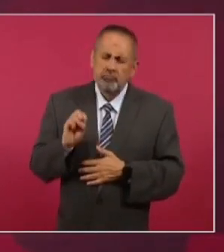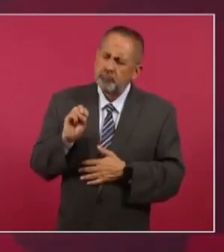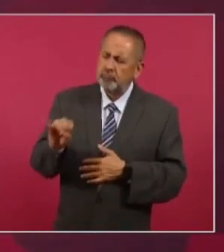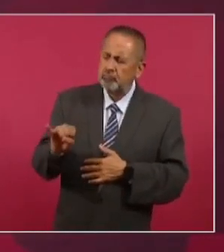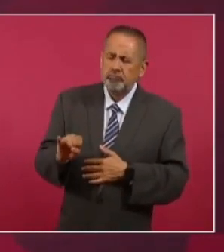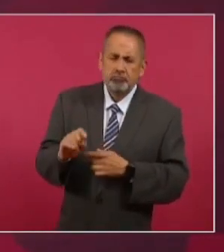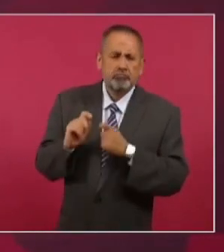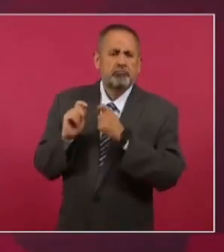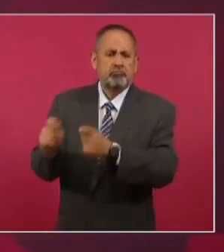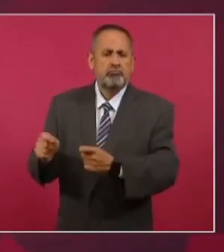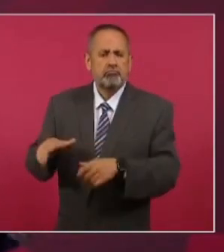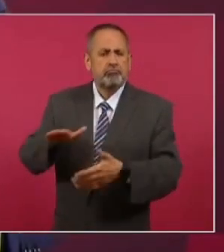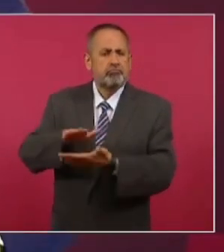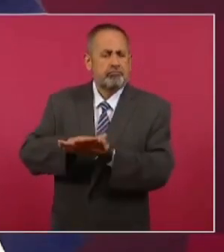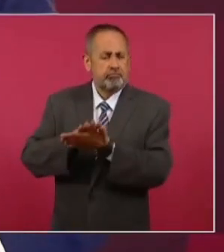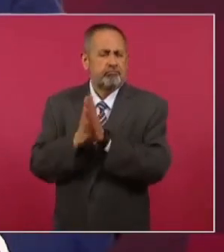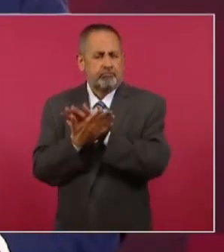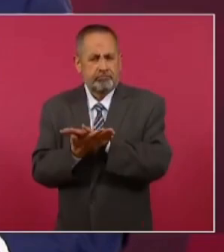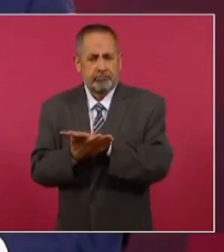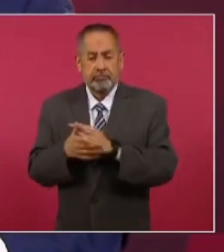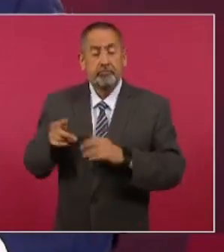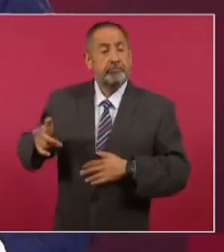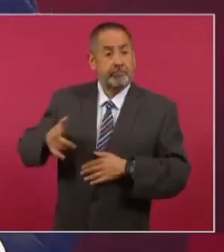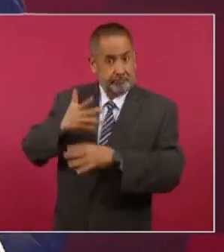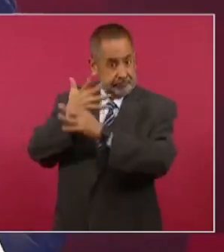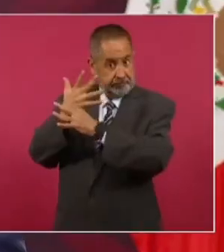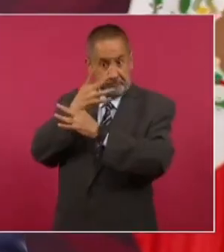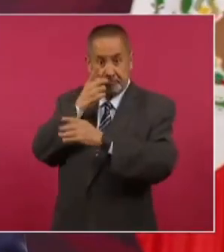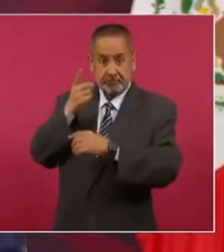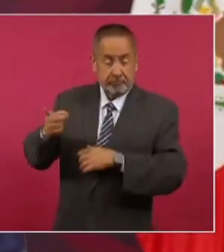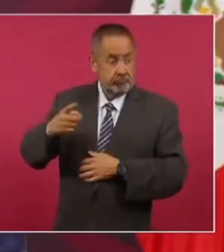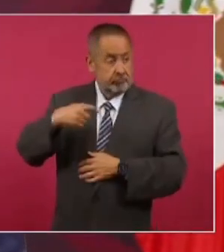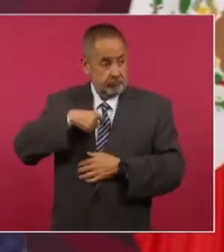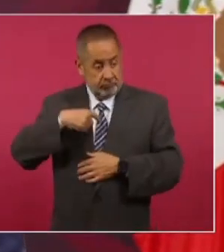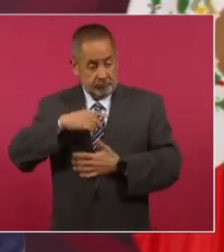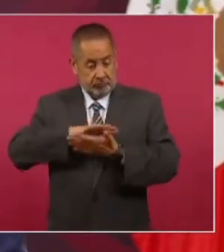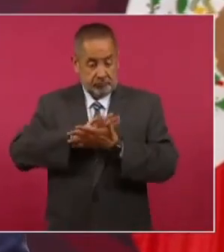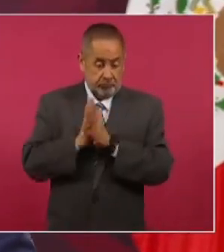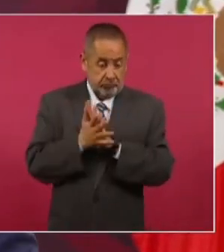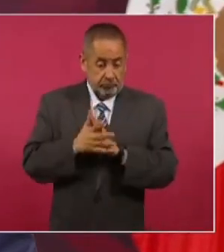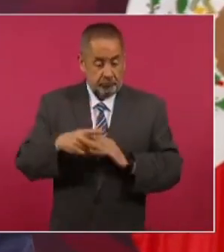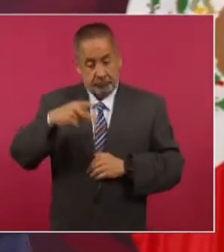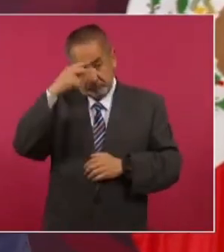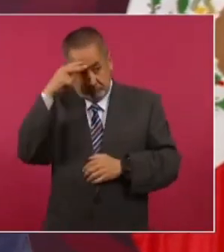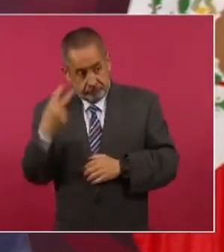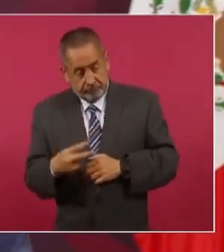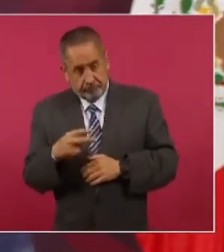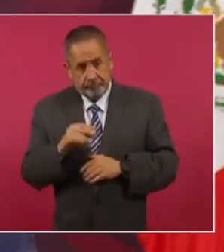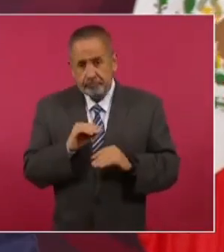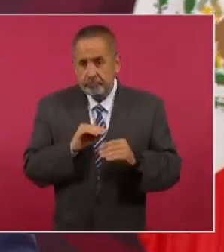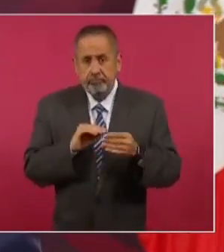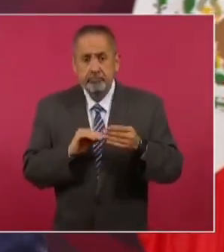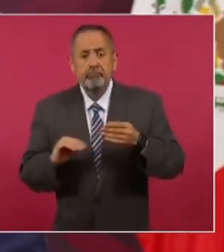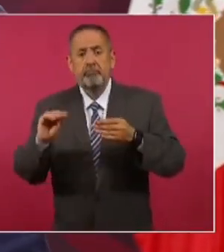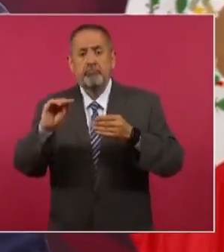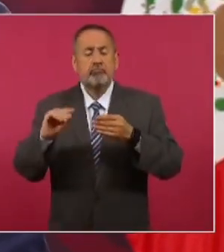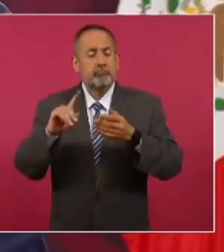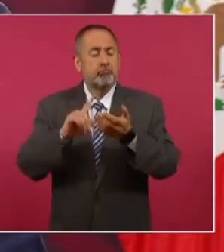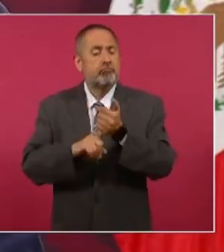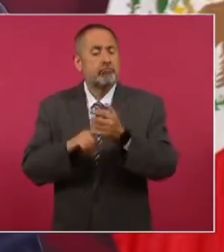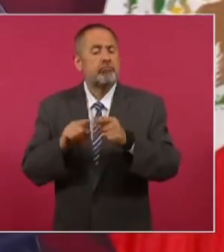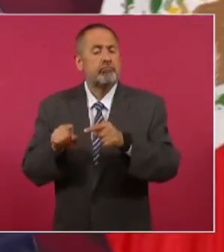y nos dijo que si se nacionalizaba él está en grandes ligas también